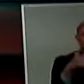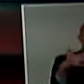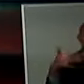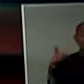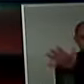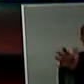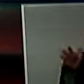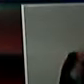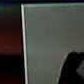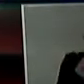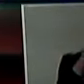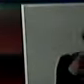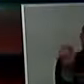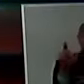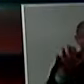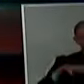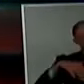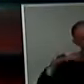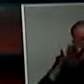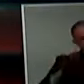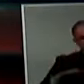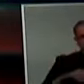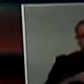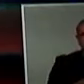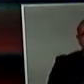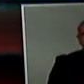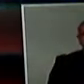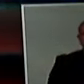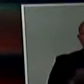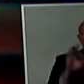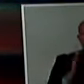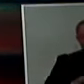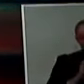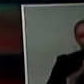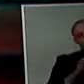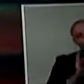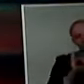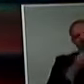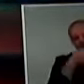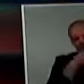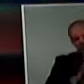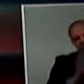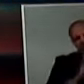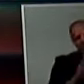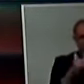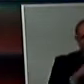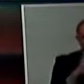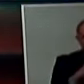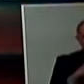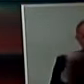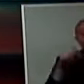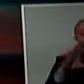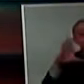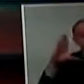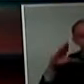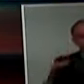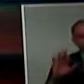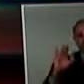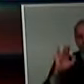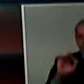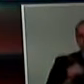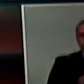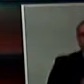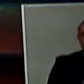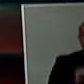ocurriendo desde ya esta final de la tarde que pasó hasta la noche y la madrugada. Cuando ya en la